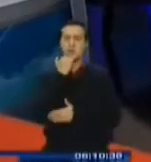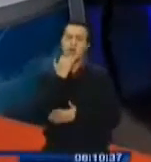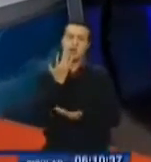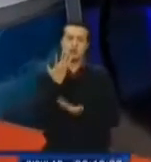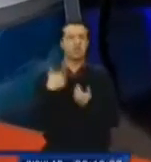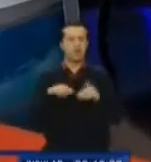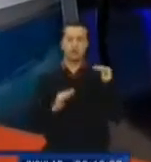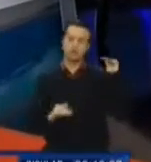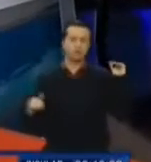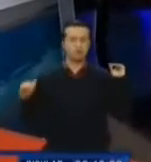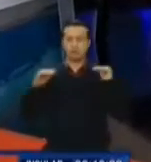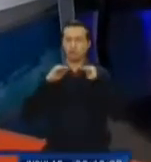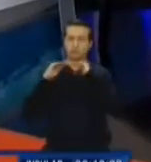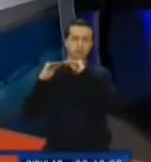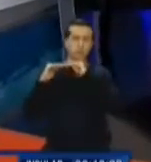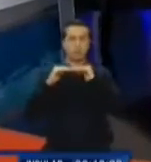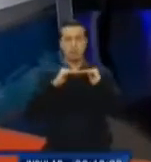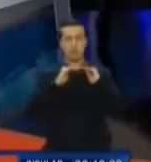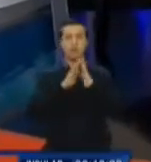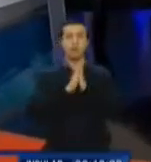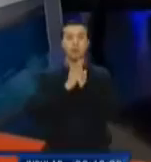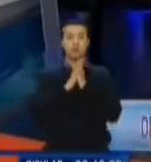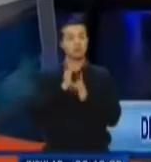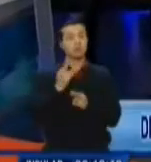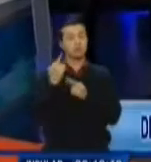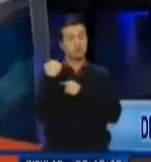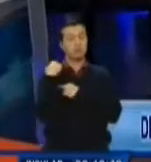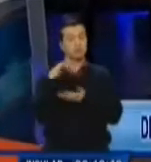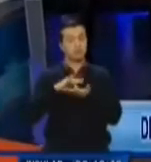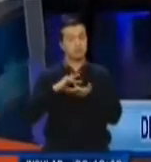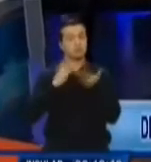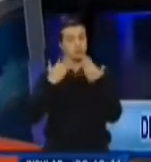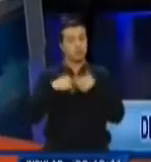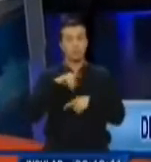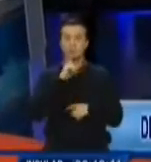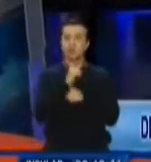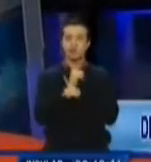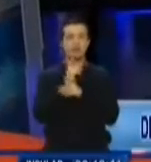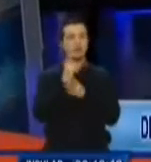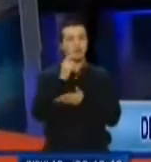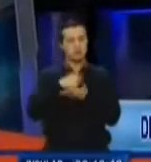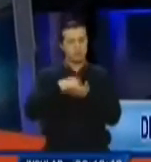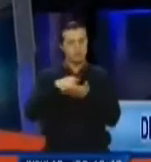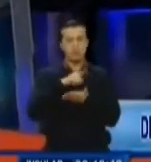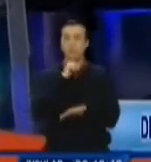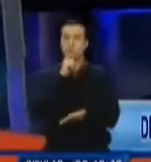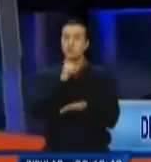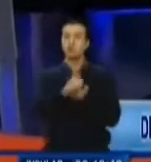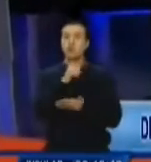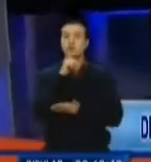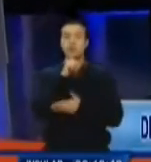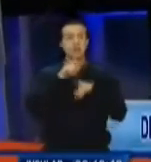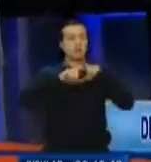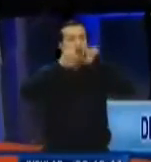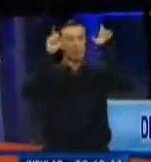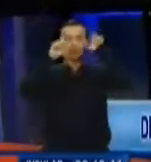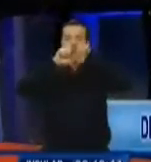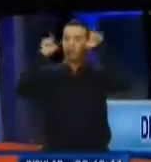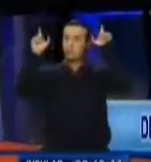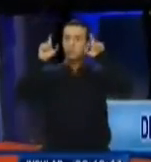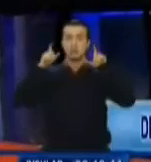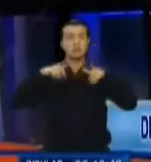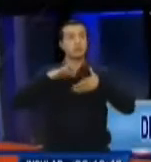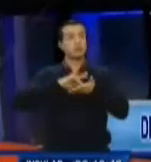resuelto con el manual de buenas prácticas para el sector farmacéutico que finalmente ha sido firmado por las grandes cadenas sobre